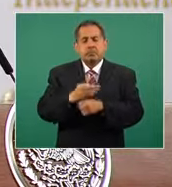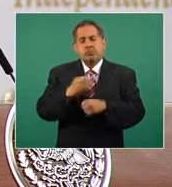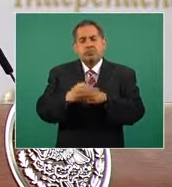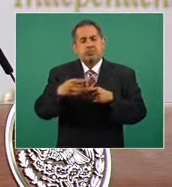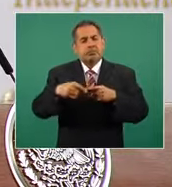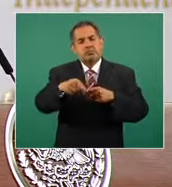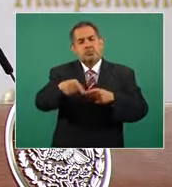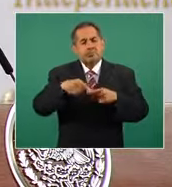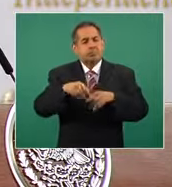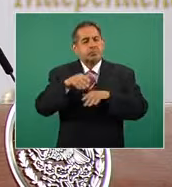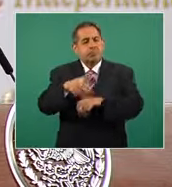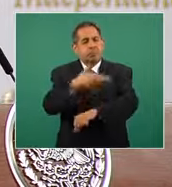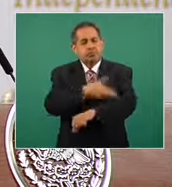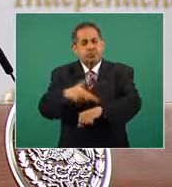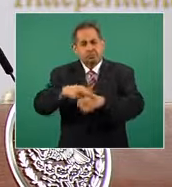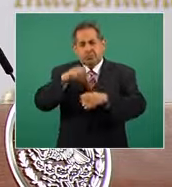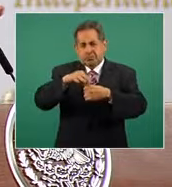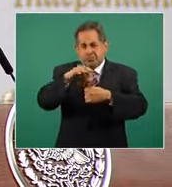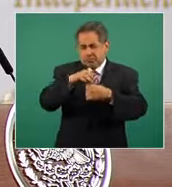procesos electorales. No